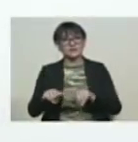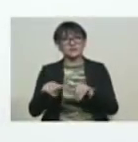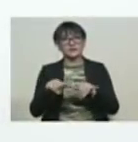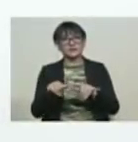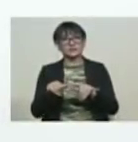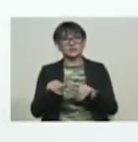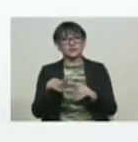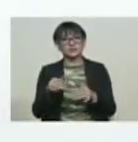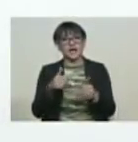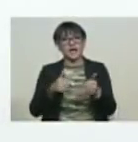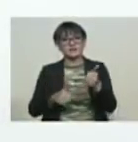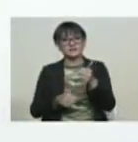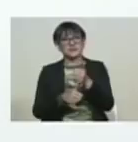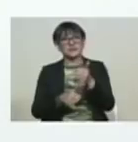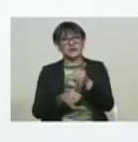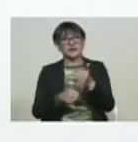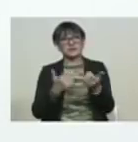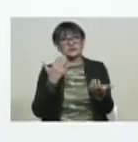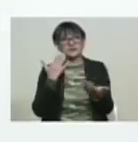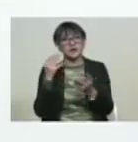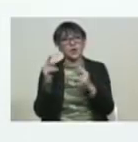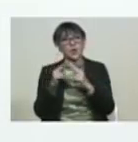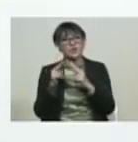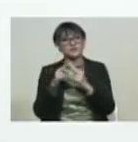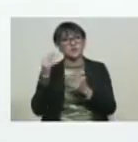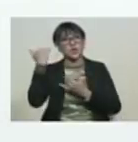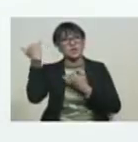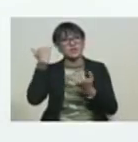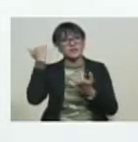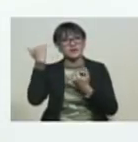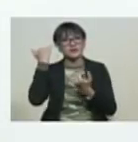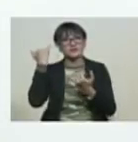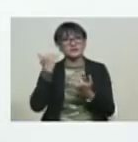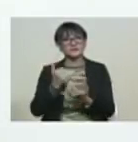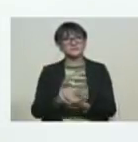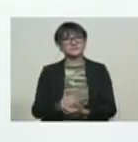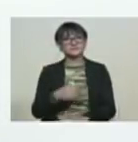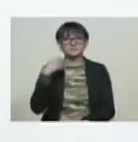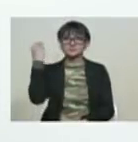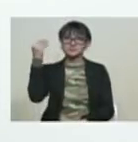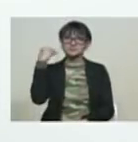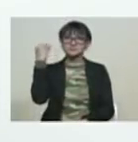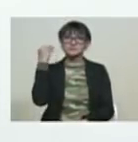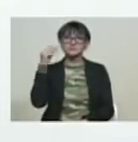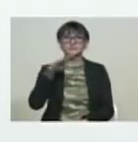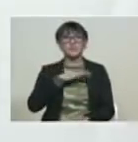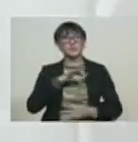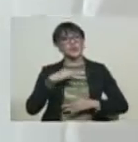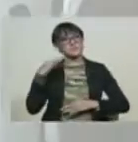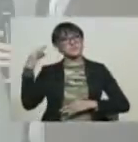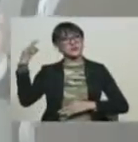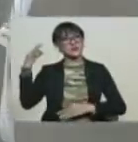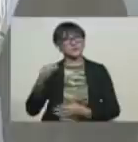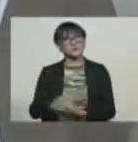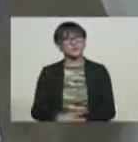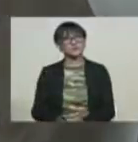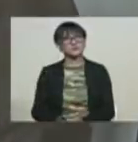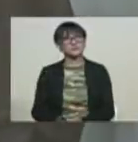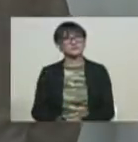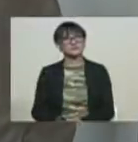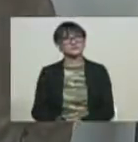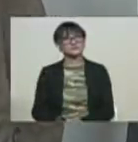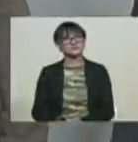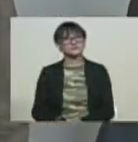Sanabria como asistente y conoció de sus ideas, de su pensamiento, de su espíritu. Vamos a contar un